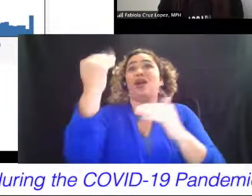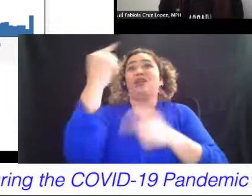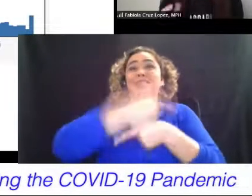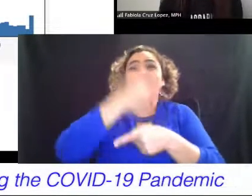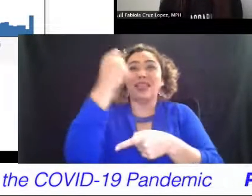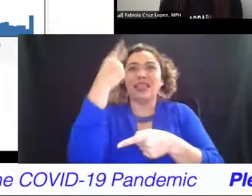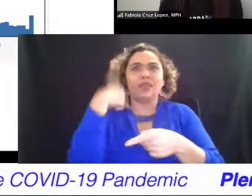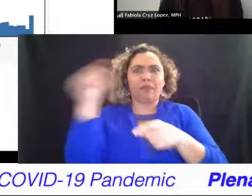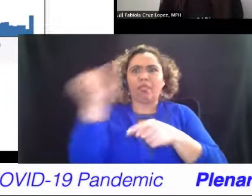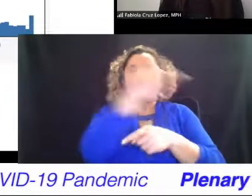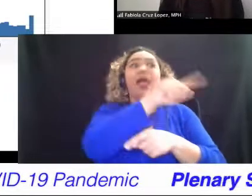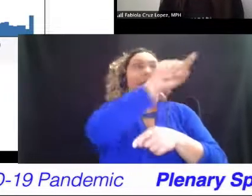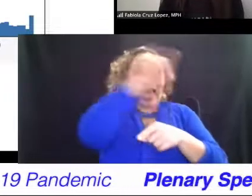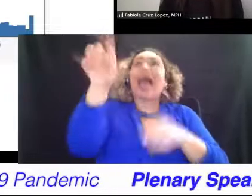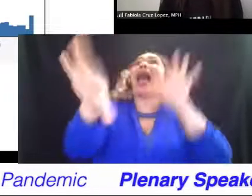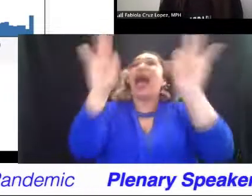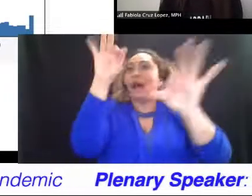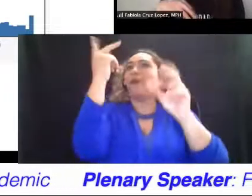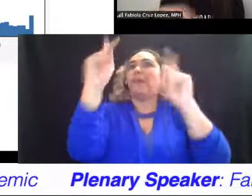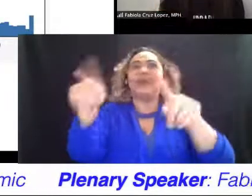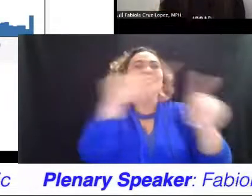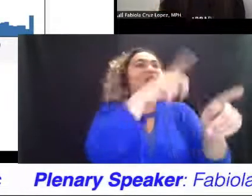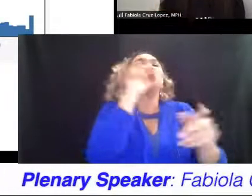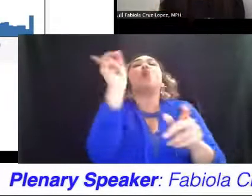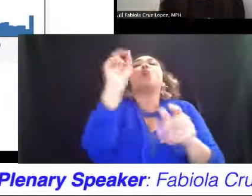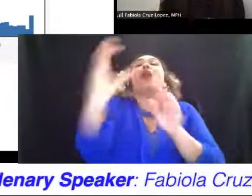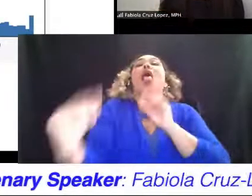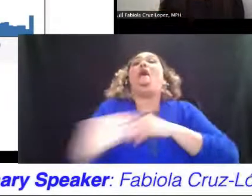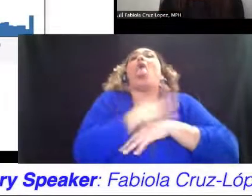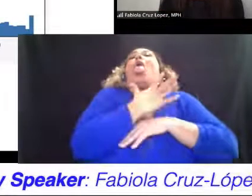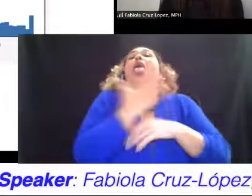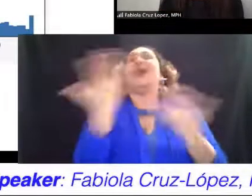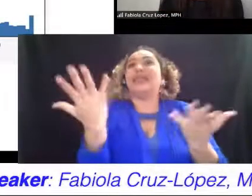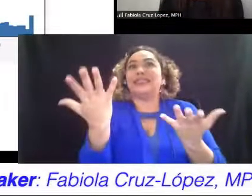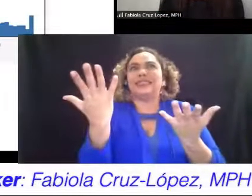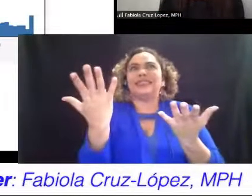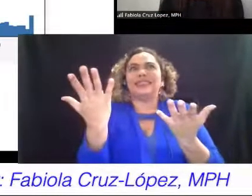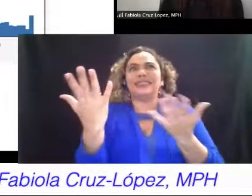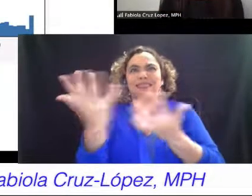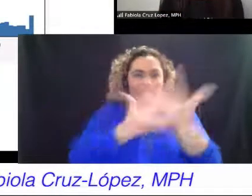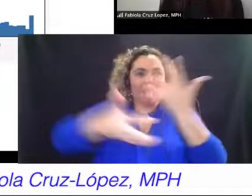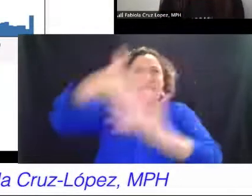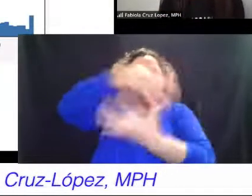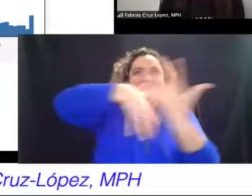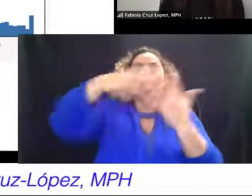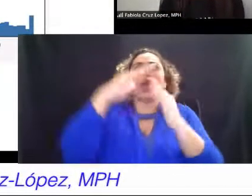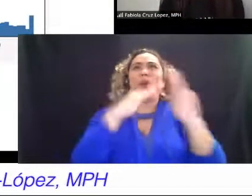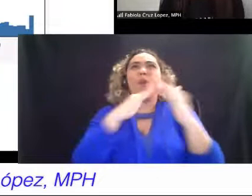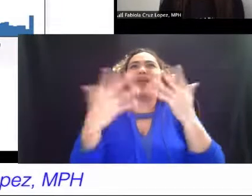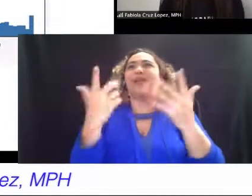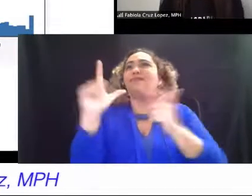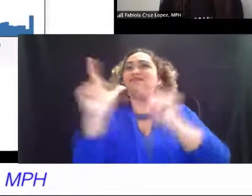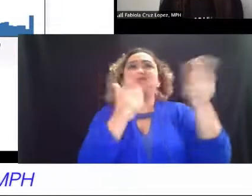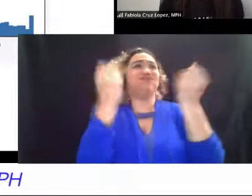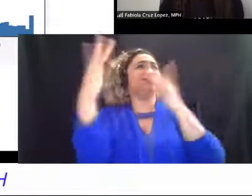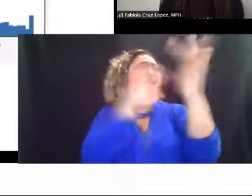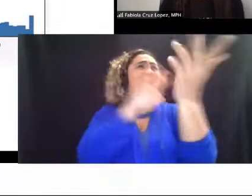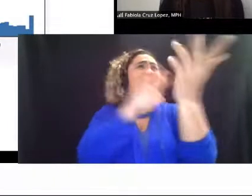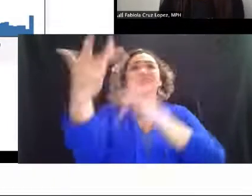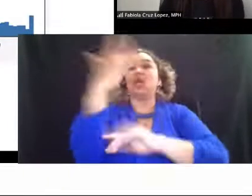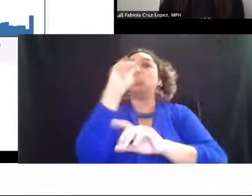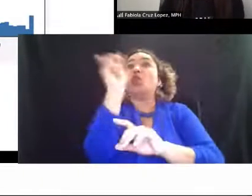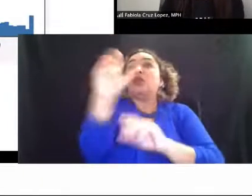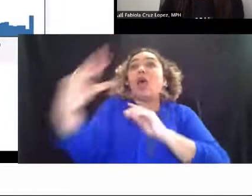bien difícil uno determinar en este marco de transmisión comunitaria que tenemos, uno determinar en qué lugar se infectó.